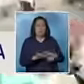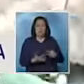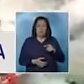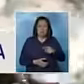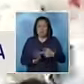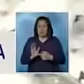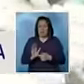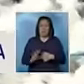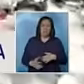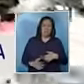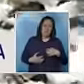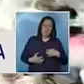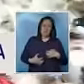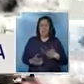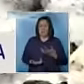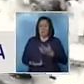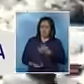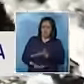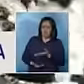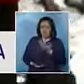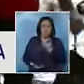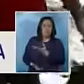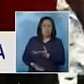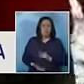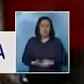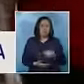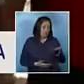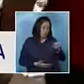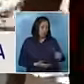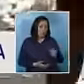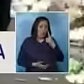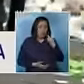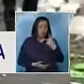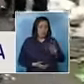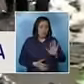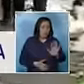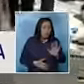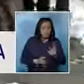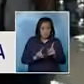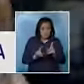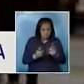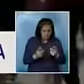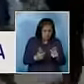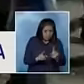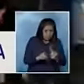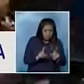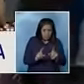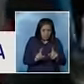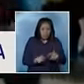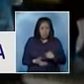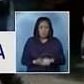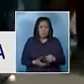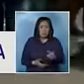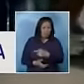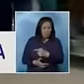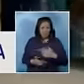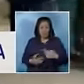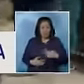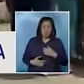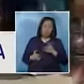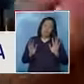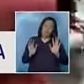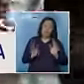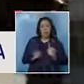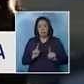que muestran pues su malestar frente a esta situación aquí tenemos a un caballero señor si me permite permite por favor aquí muy inconformes bueno